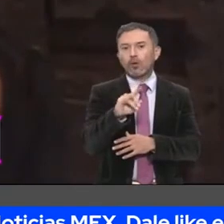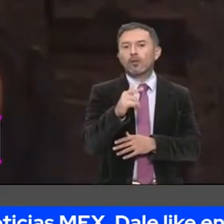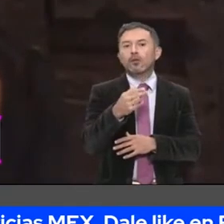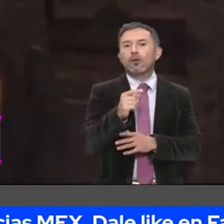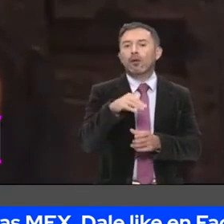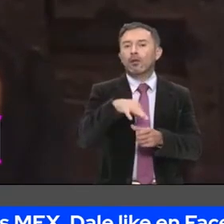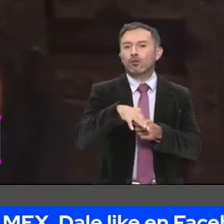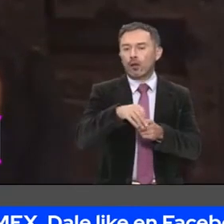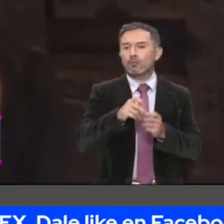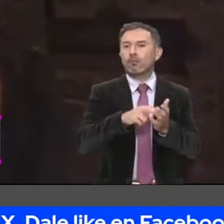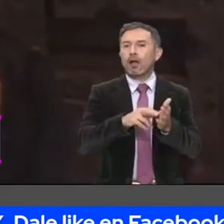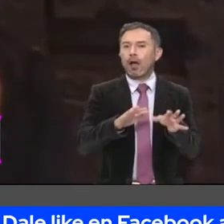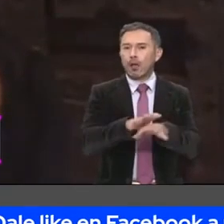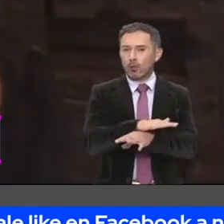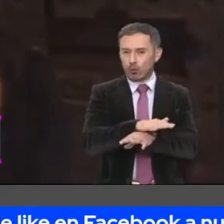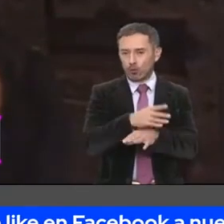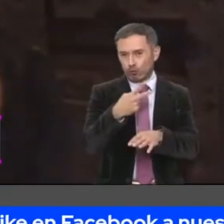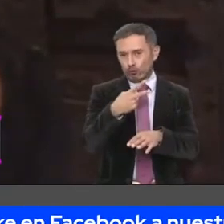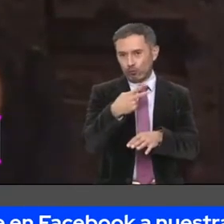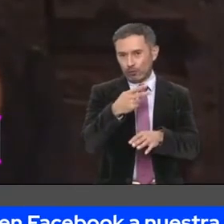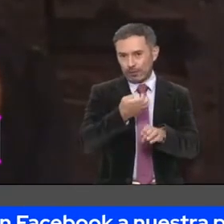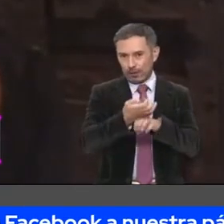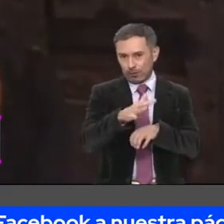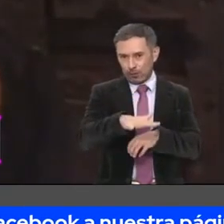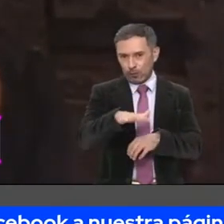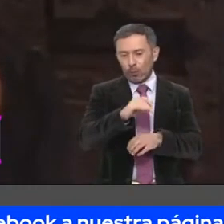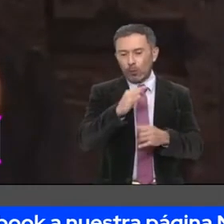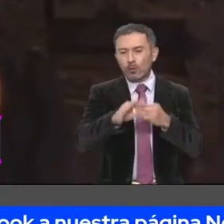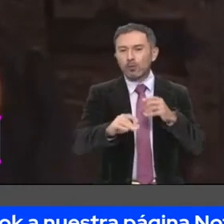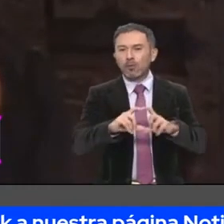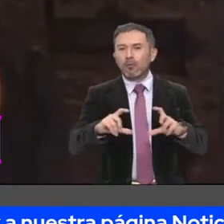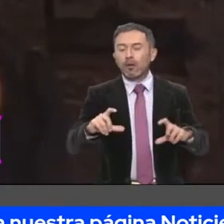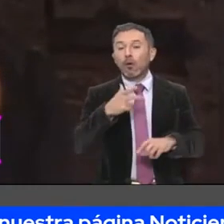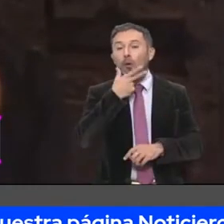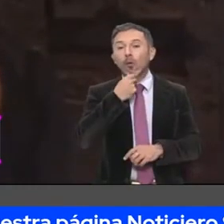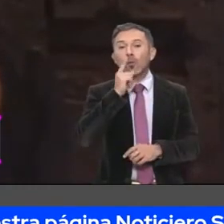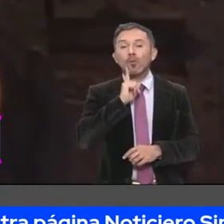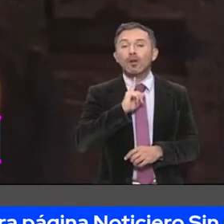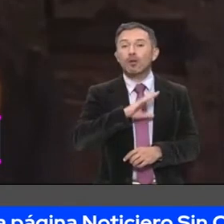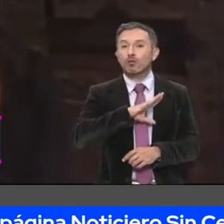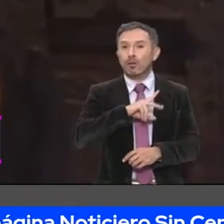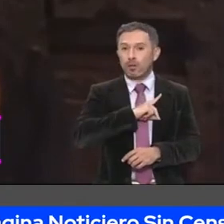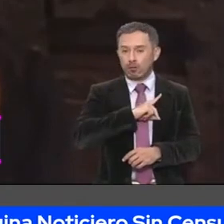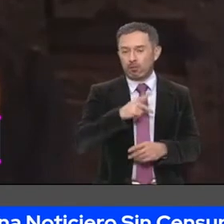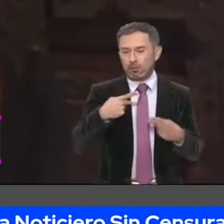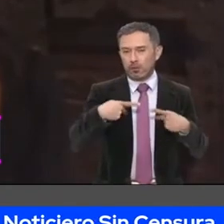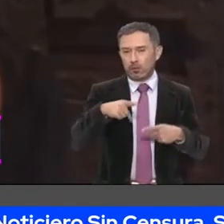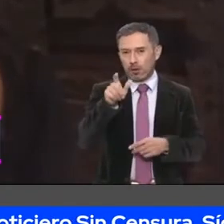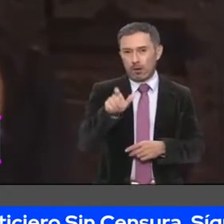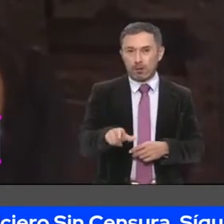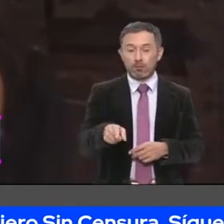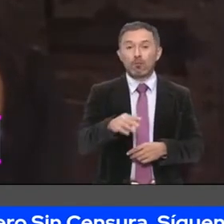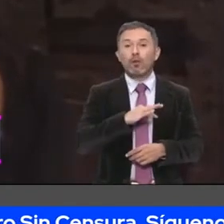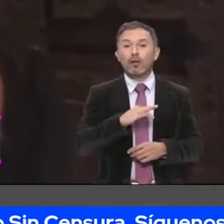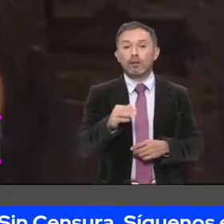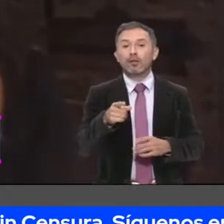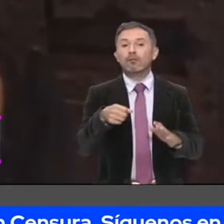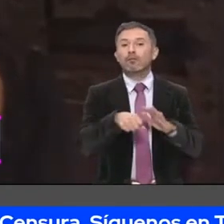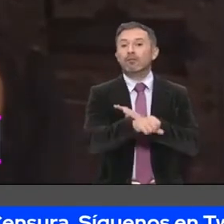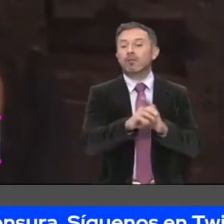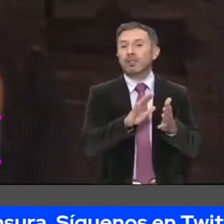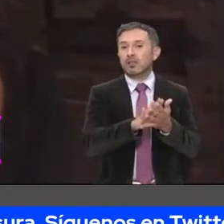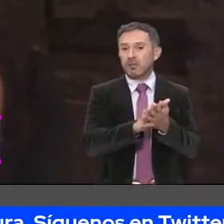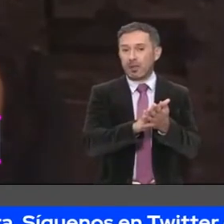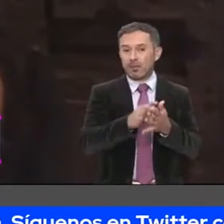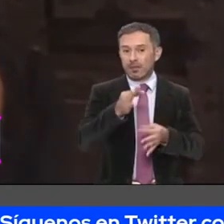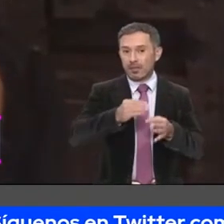estaba escuchando hablar a su mini patrón, porque el mero patrón de todos estos es Claudio X González, pero a su mini patrón, a su